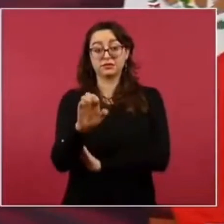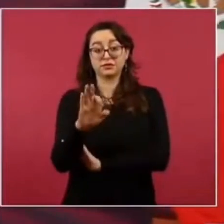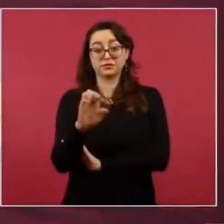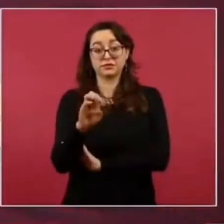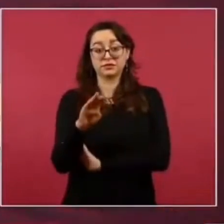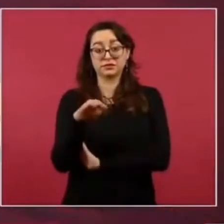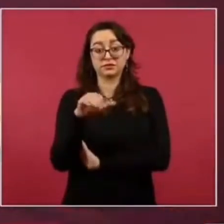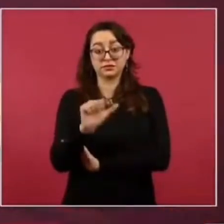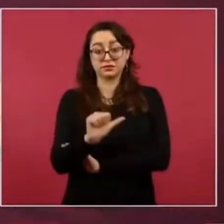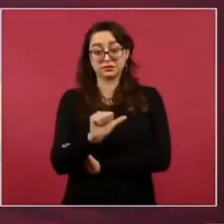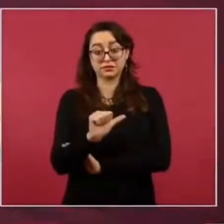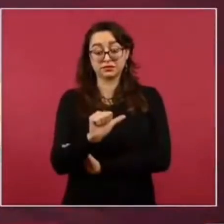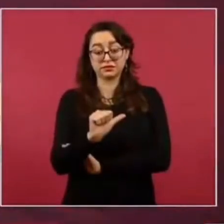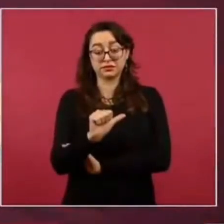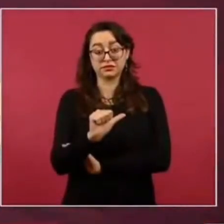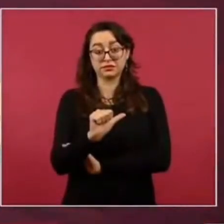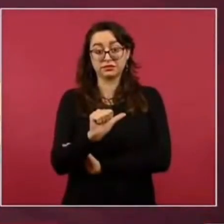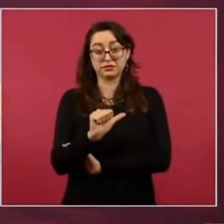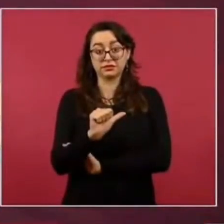era